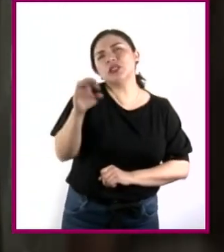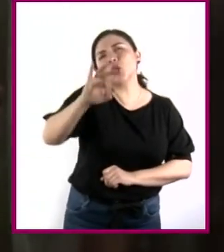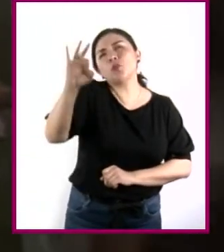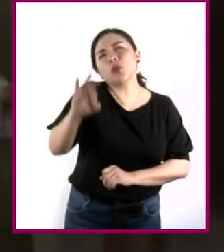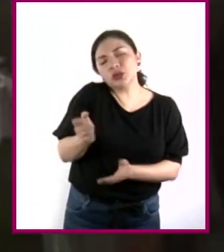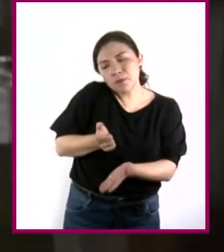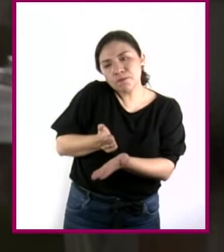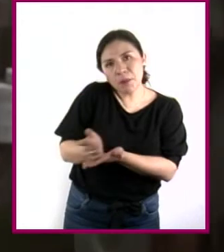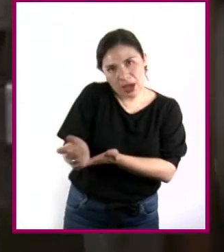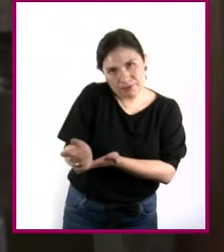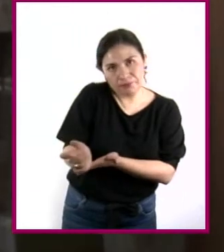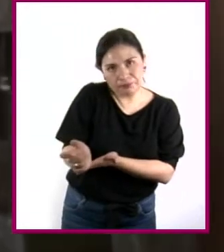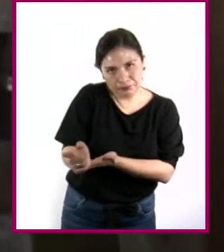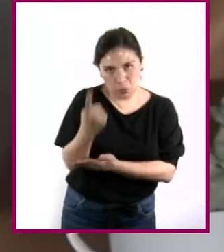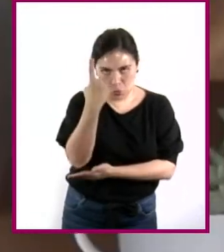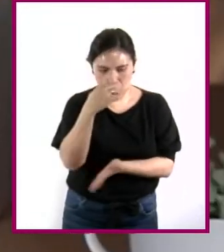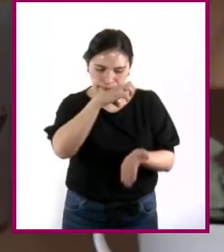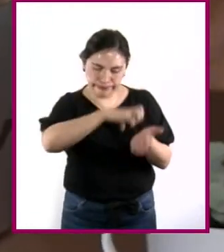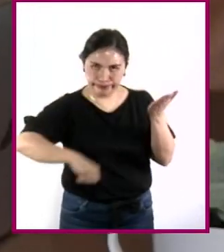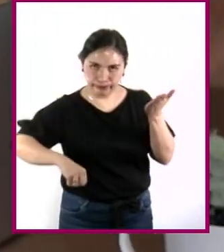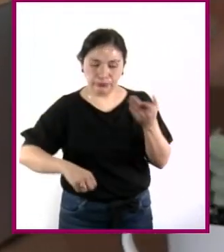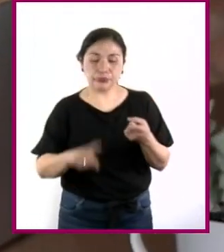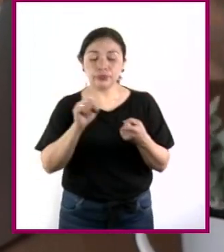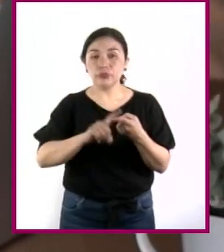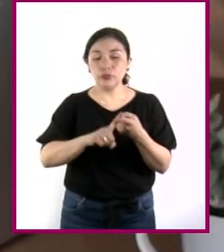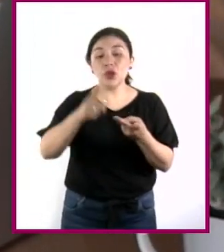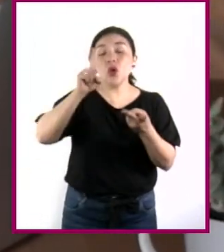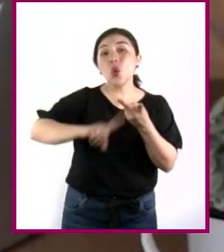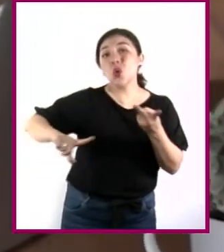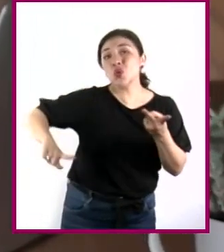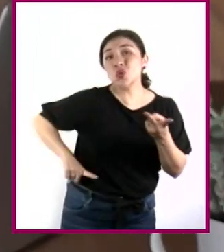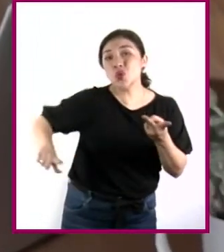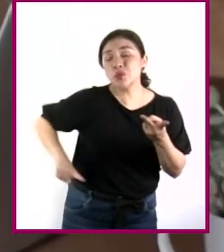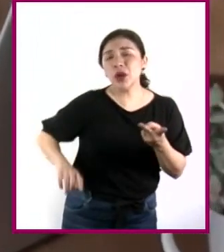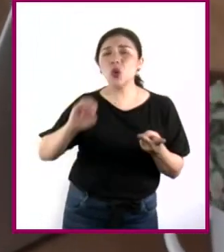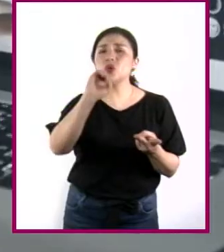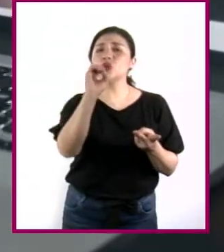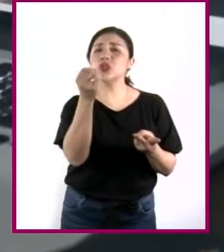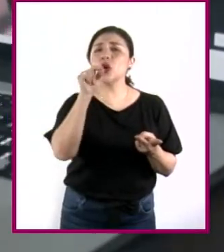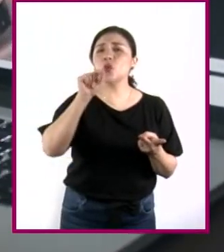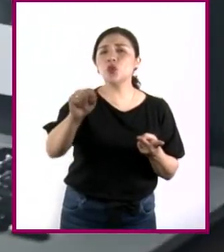1.125% de sus ingresos. El gobierno el